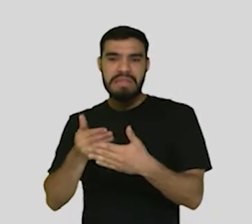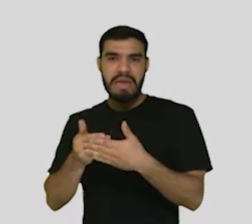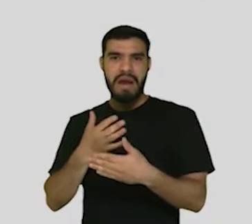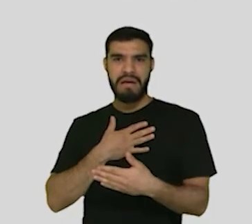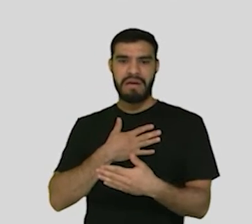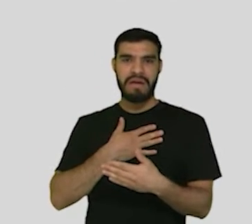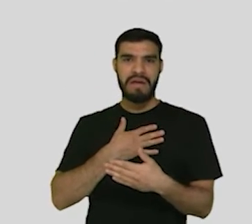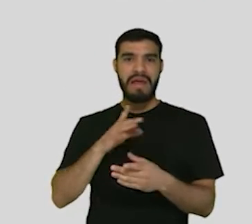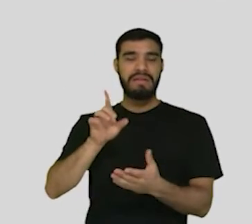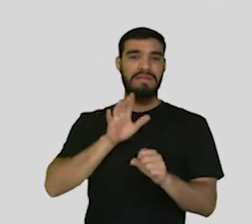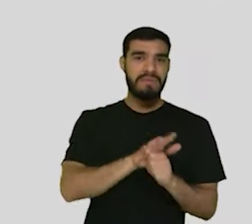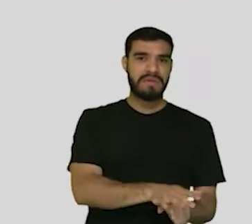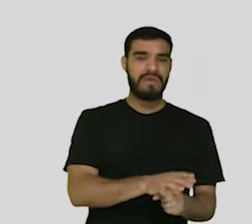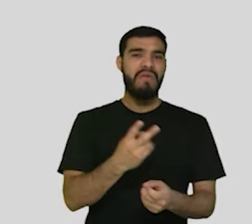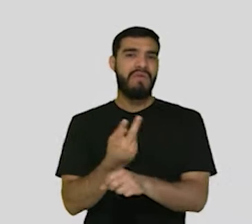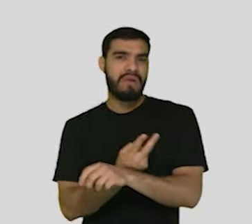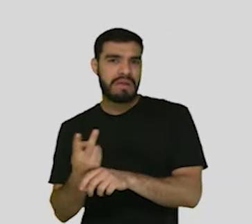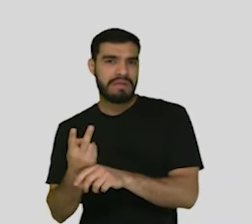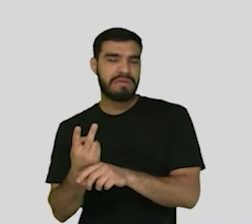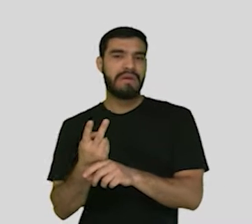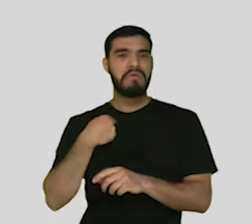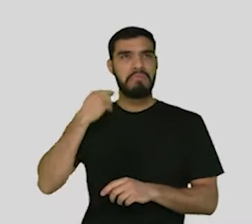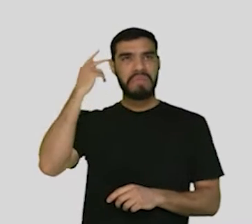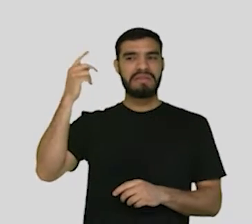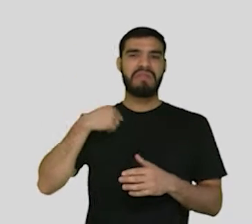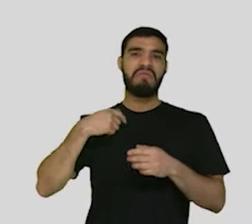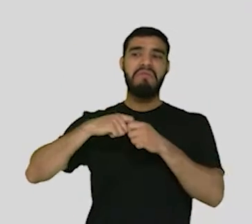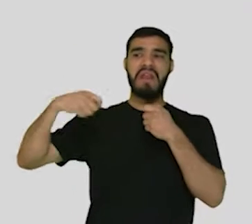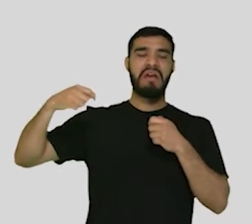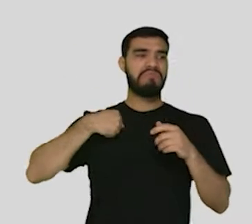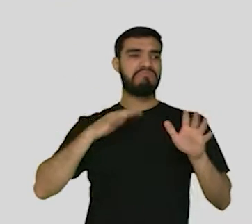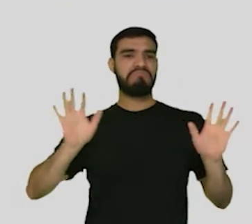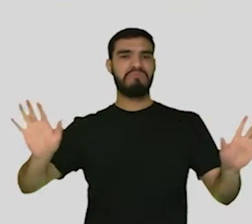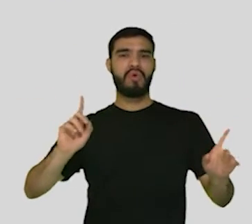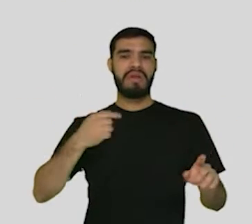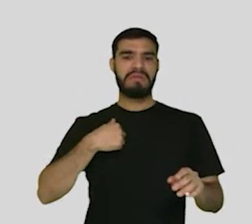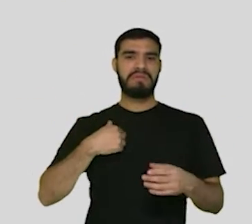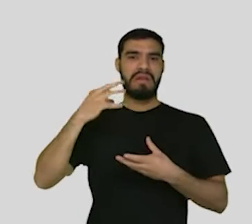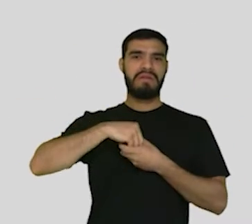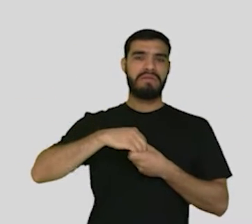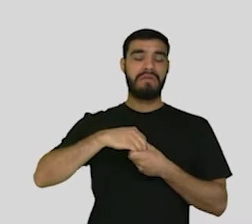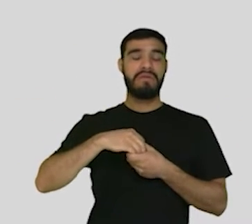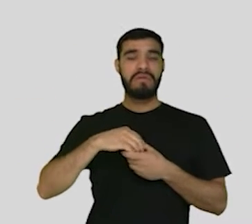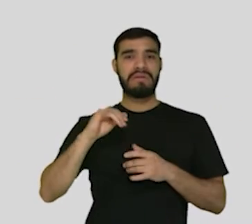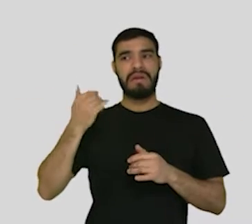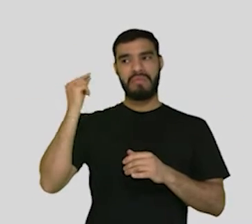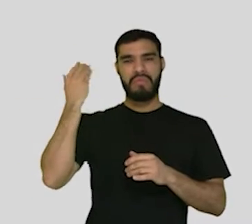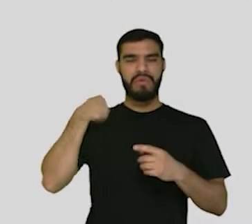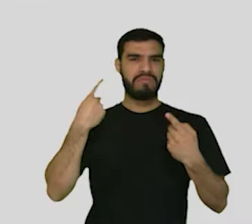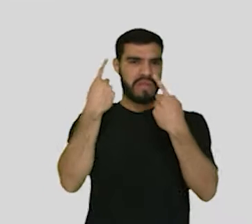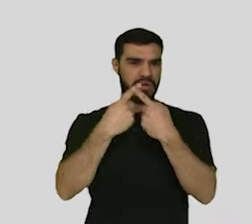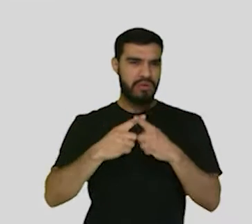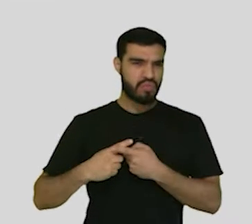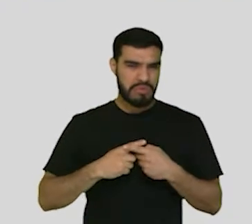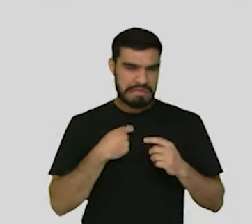propia, la discriminación, la violencia. Uno piensa que está alejado y es una discusión que decíamos sea que está pisando